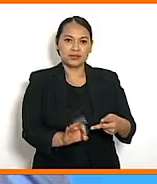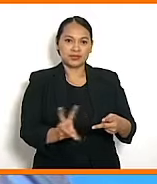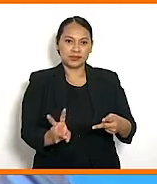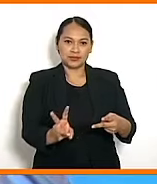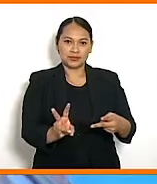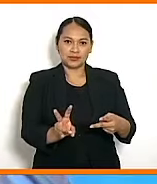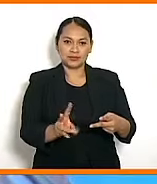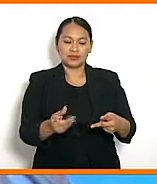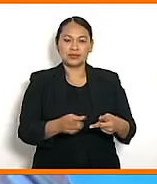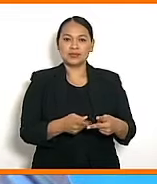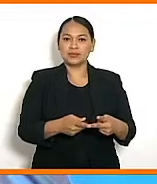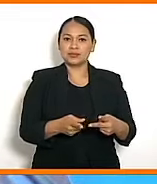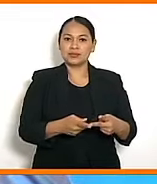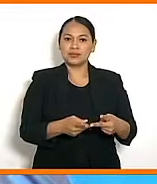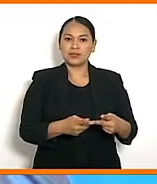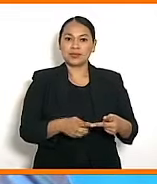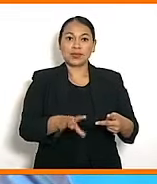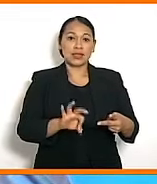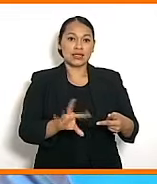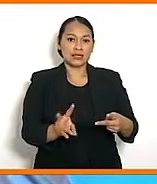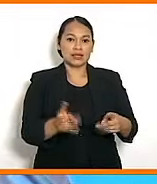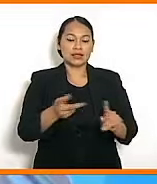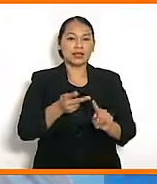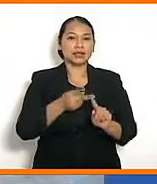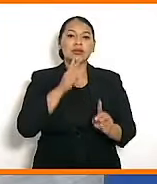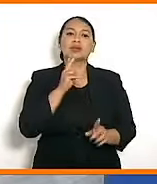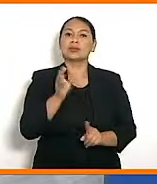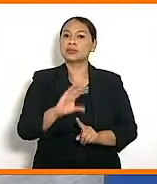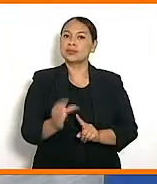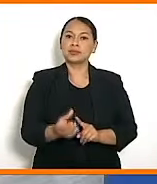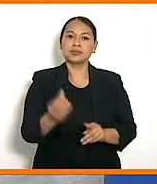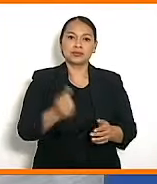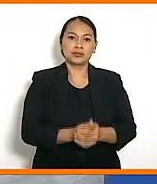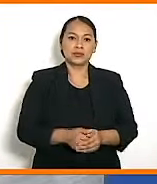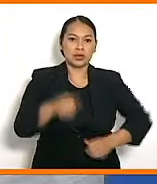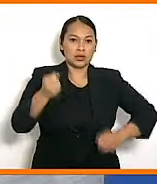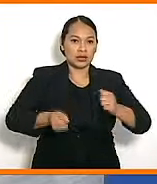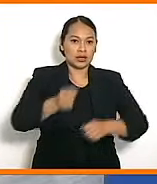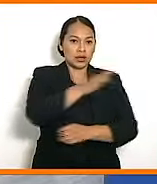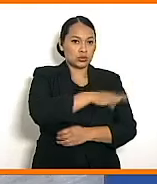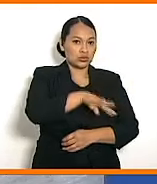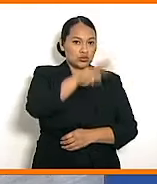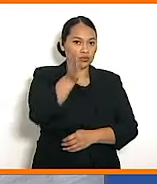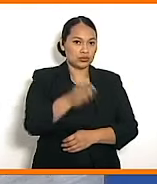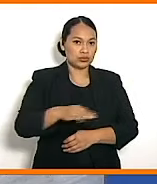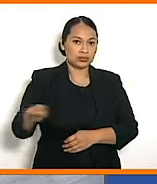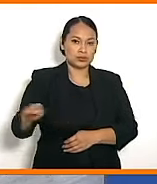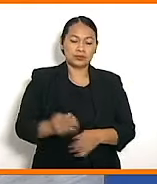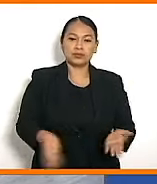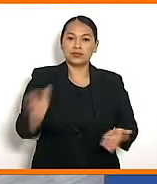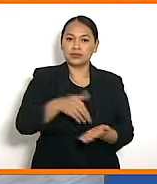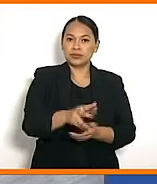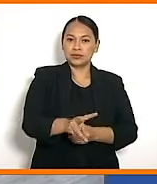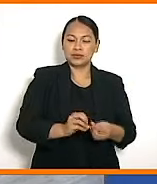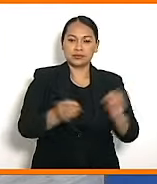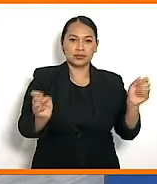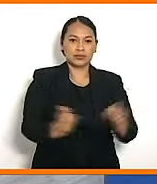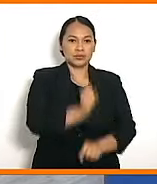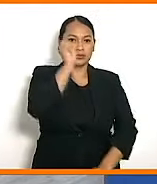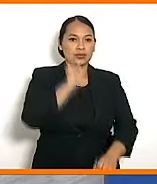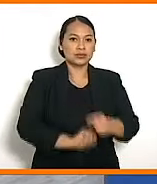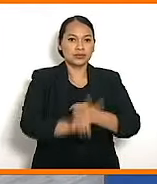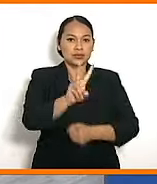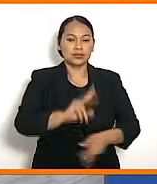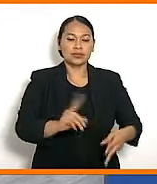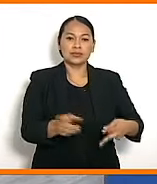7. Tu número ganador es el 97 con su catrachada Paila. Con mucho gusto reitero tus números ganadores para premiados.